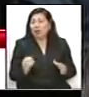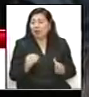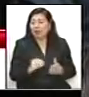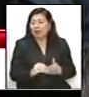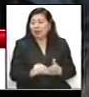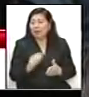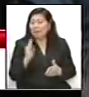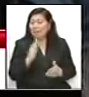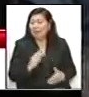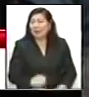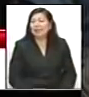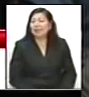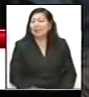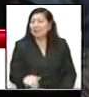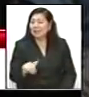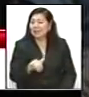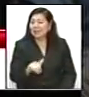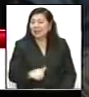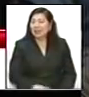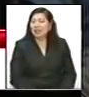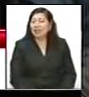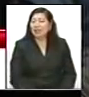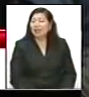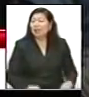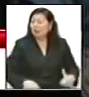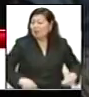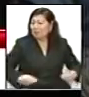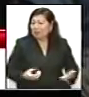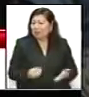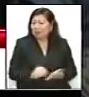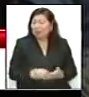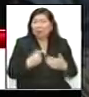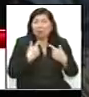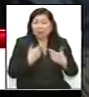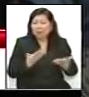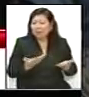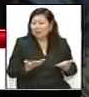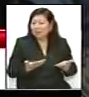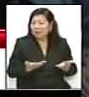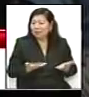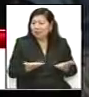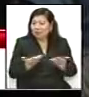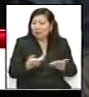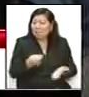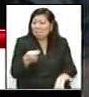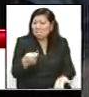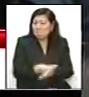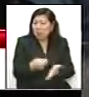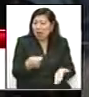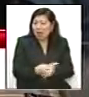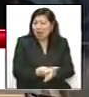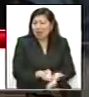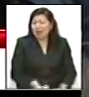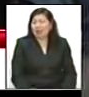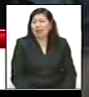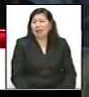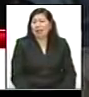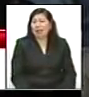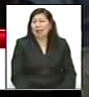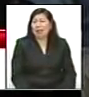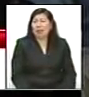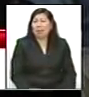constructoras brasileñas, igualito. Vamos a gastar plata y encima vamos a perder, porque vamos a tener indemnizadas como la Lori